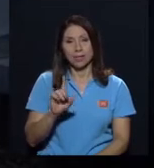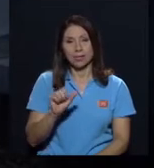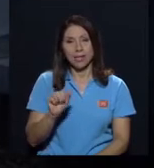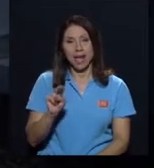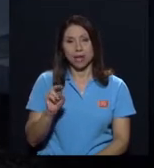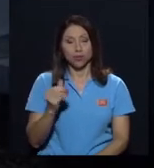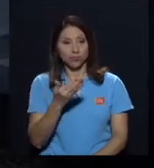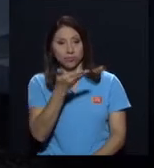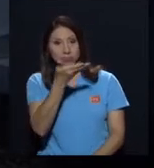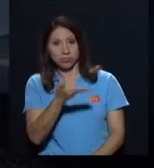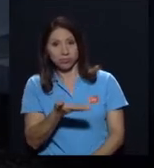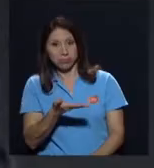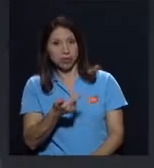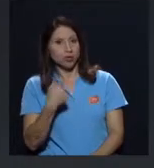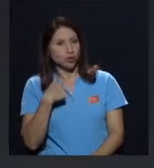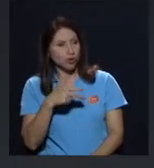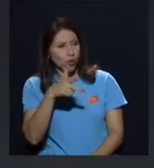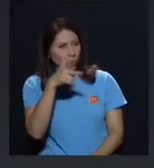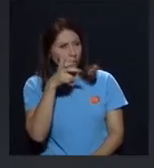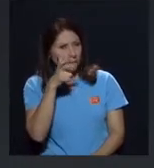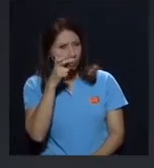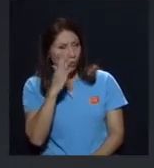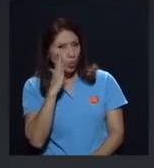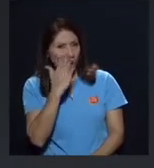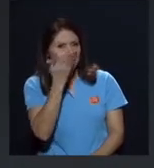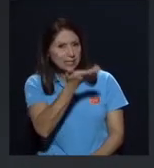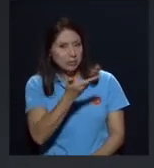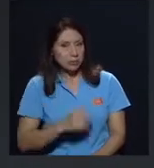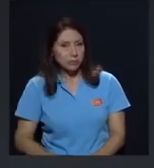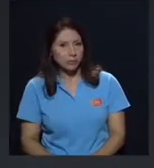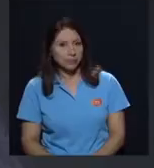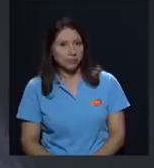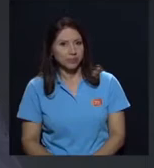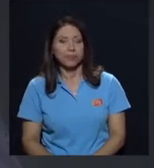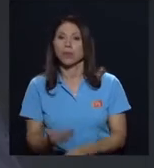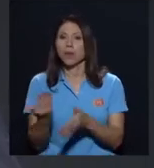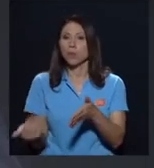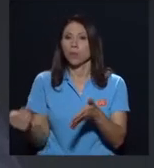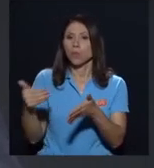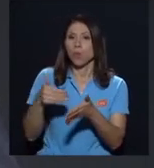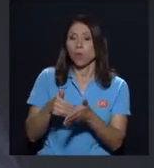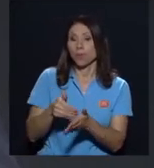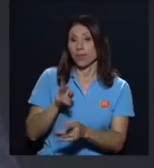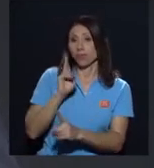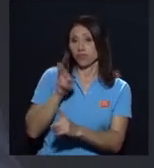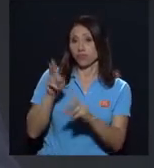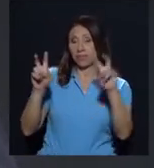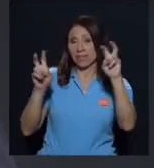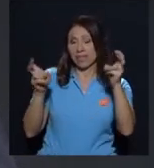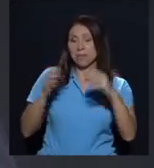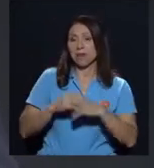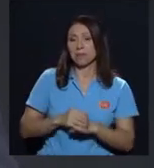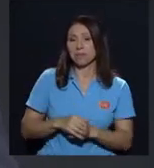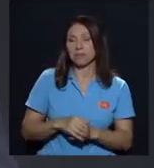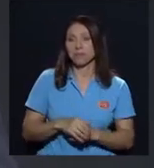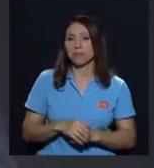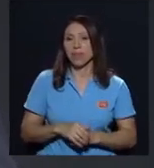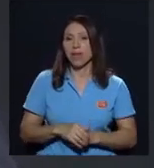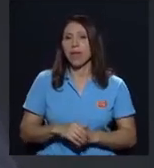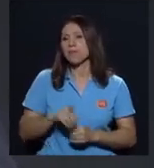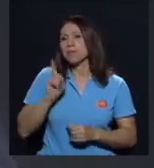lo escuchó con mucha atención donde eduardo bueno volviendo a ese tema me parece que hay que escoger